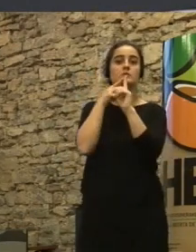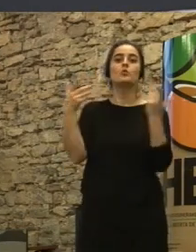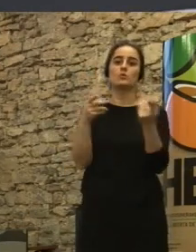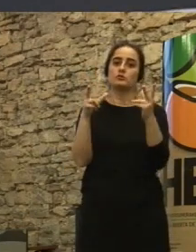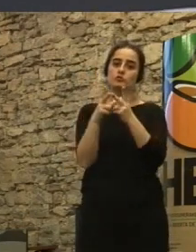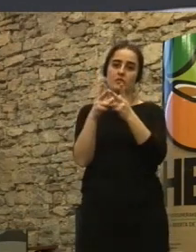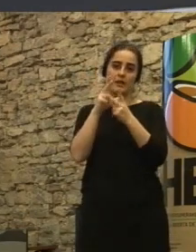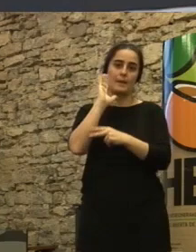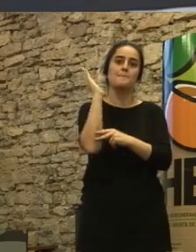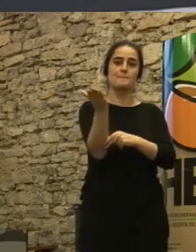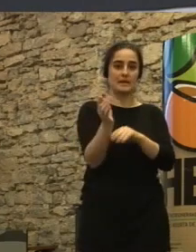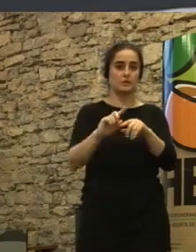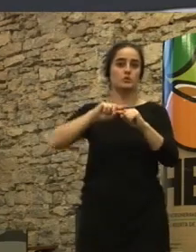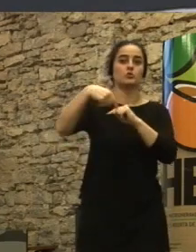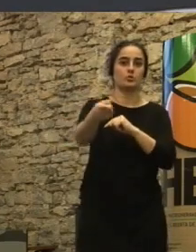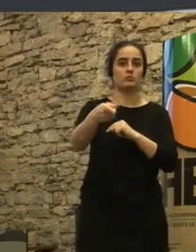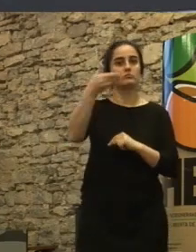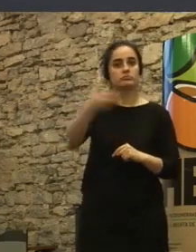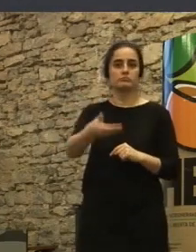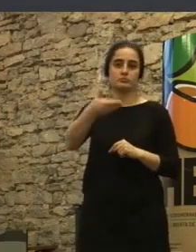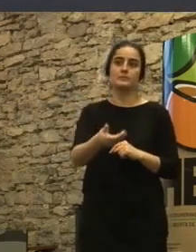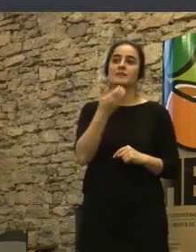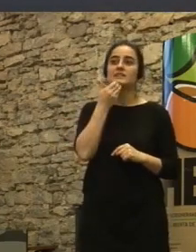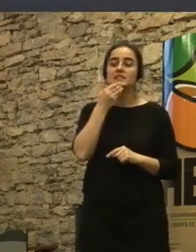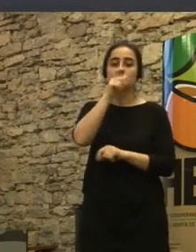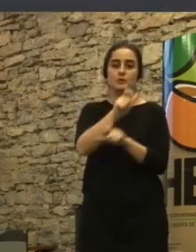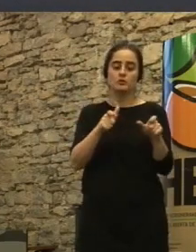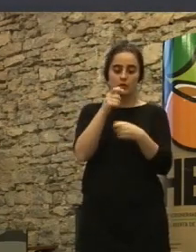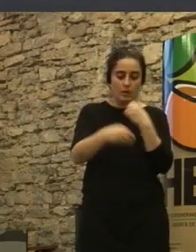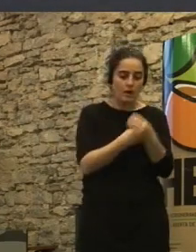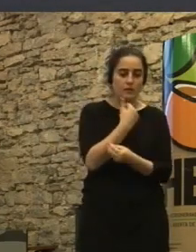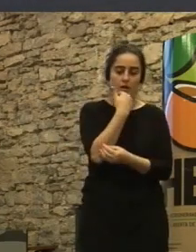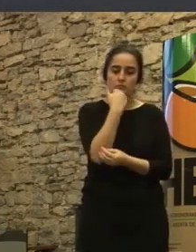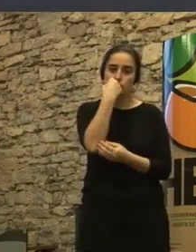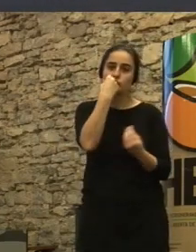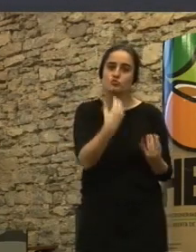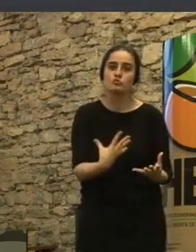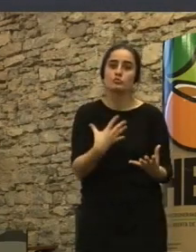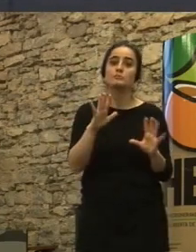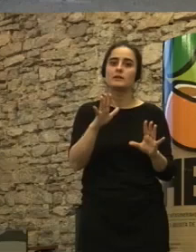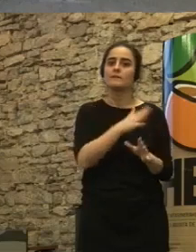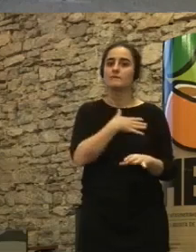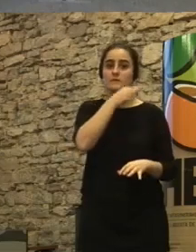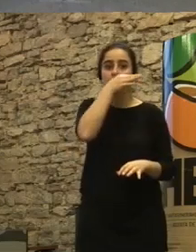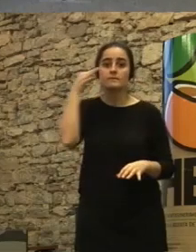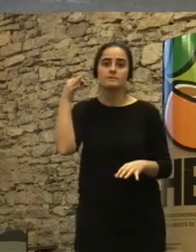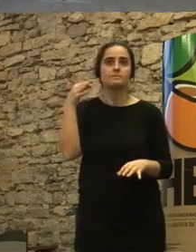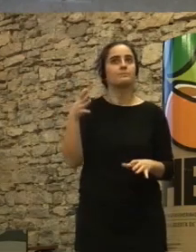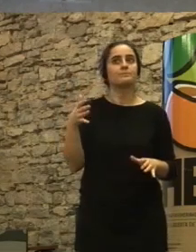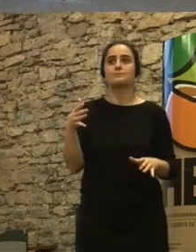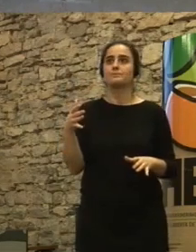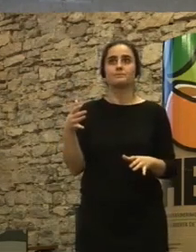impacto social que se ha generado. Y eso es fundamental. Si alguien está haciendo una cosa muy buena con ánimo de lucro, no va a ser